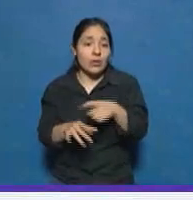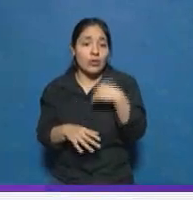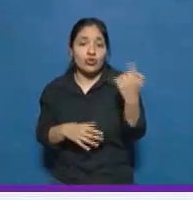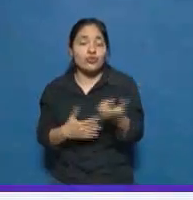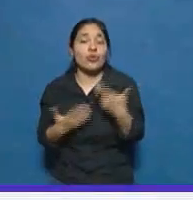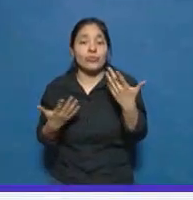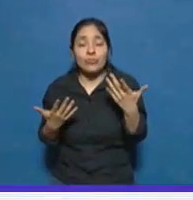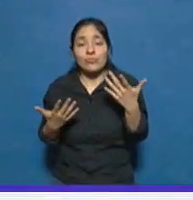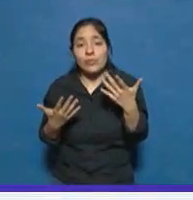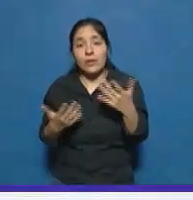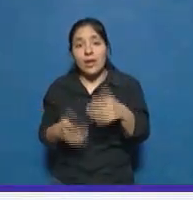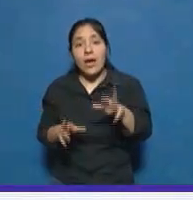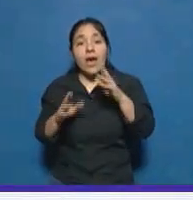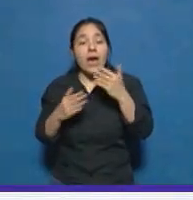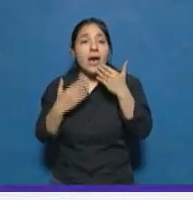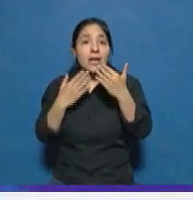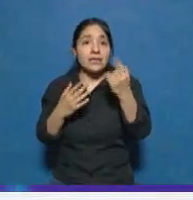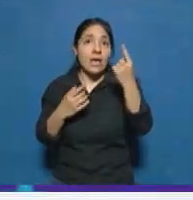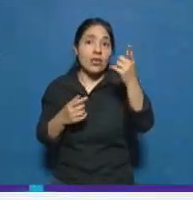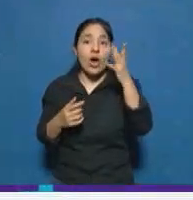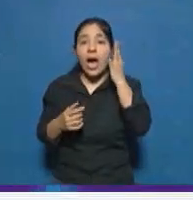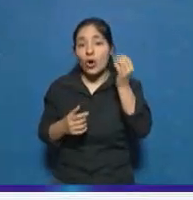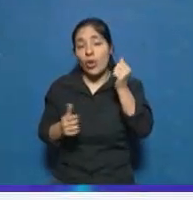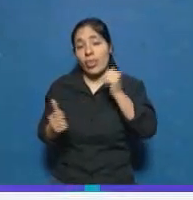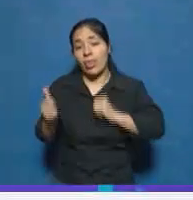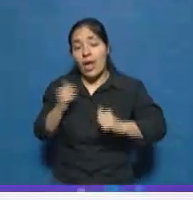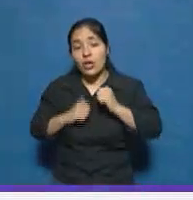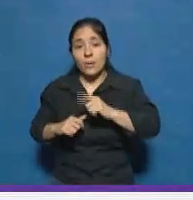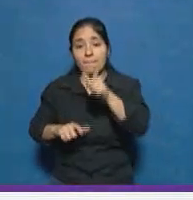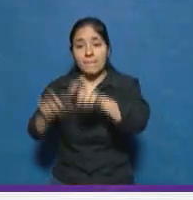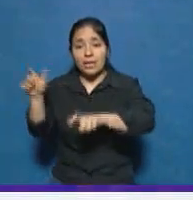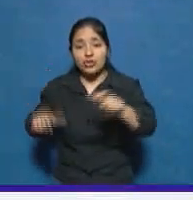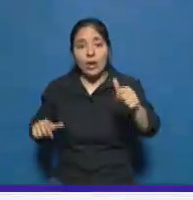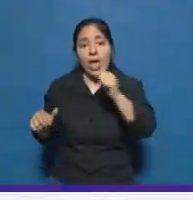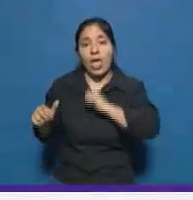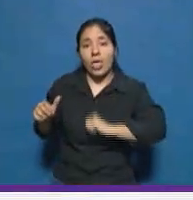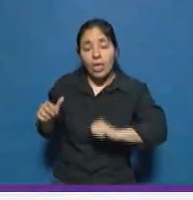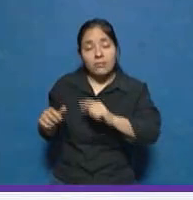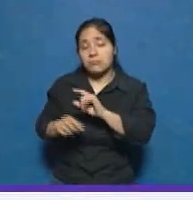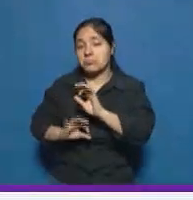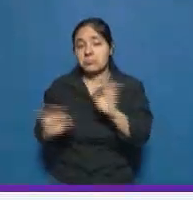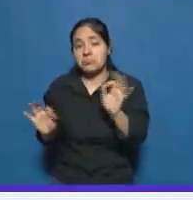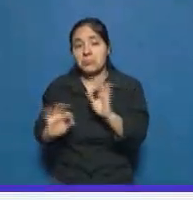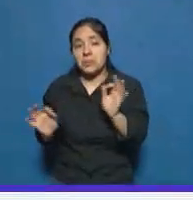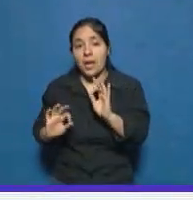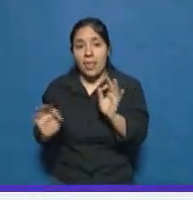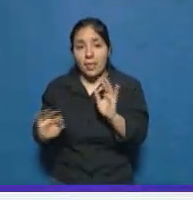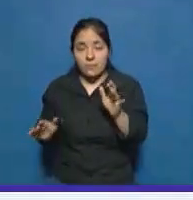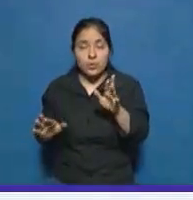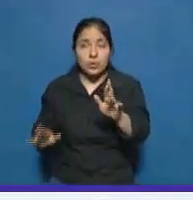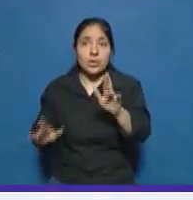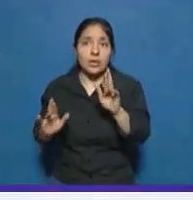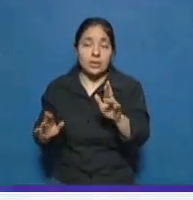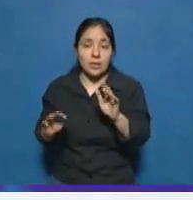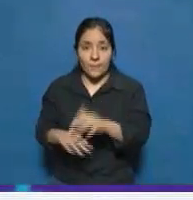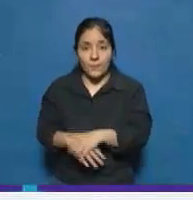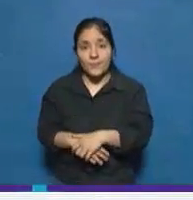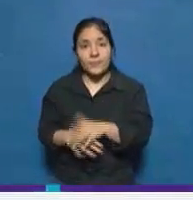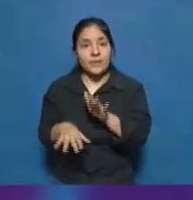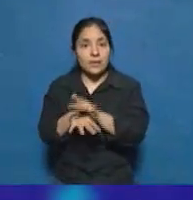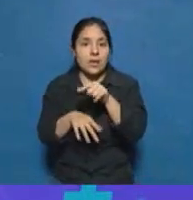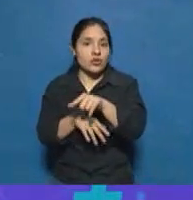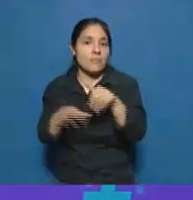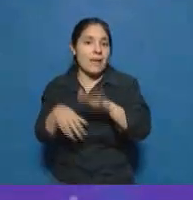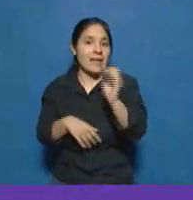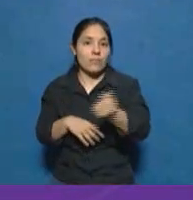lamentablemente. Gracias a Dios no sufrimos daño al personal que mantiene acá en este lugar. Eso es lo